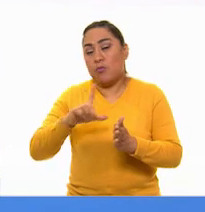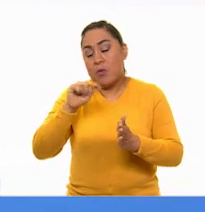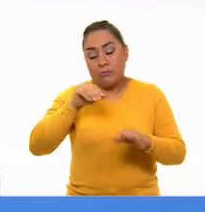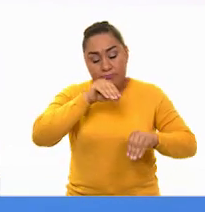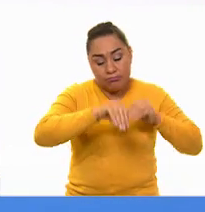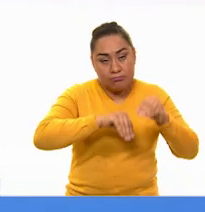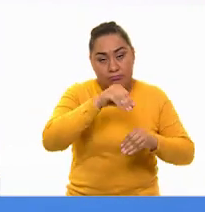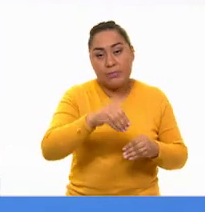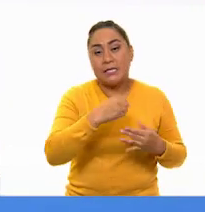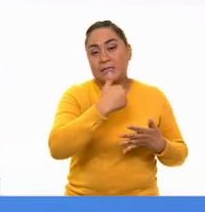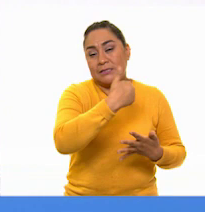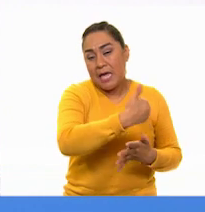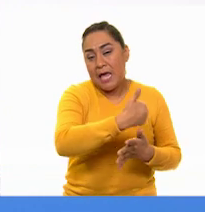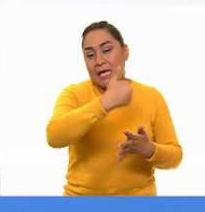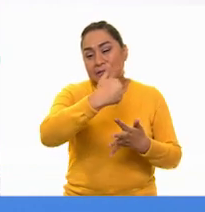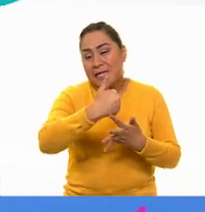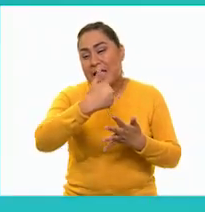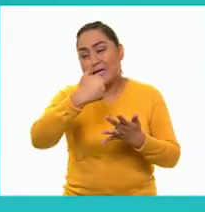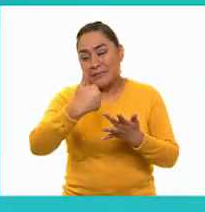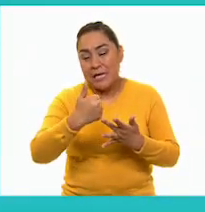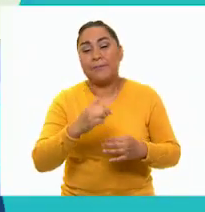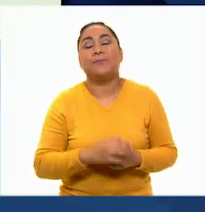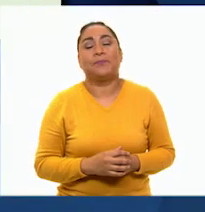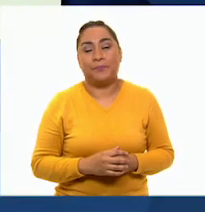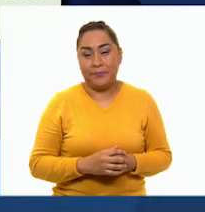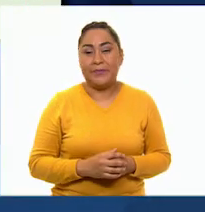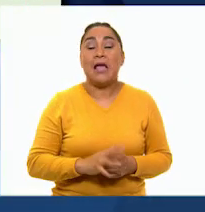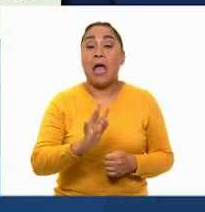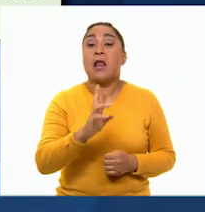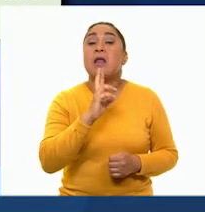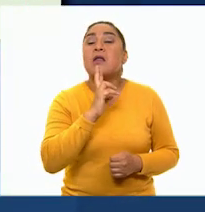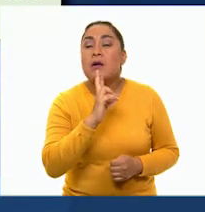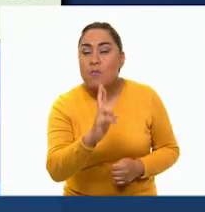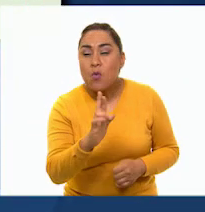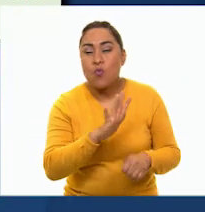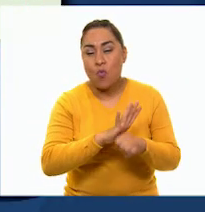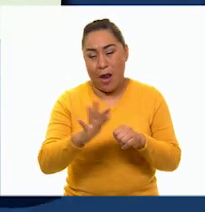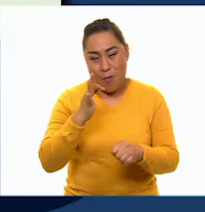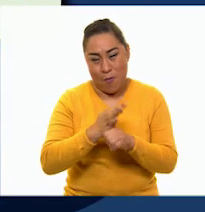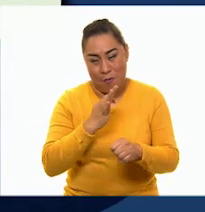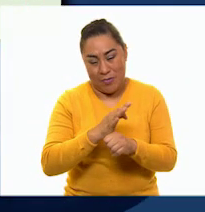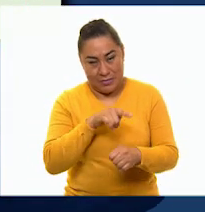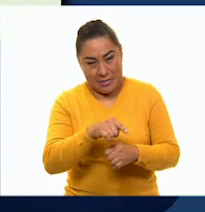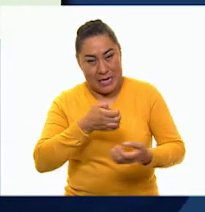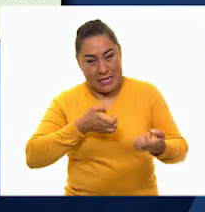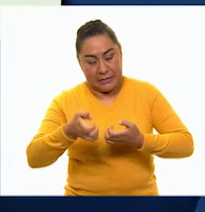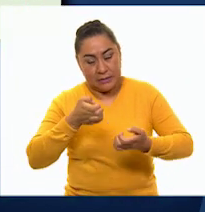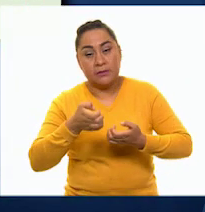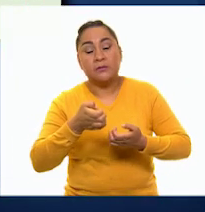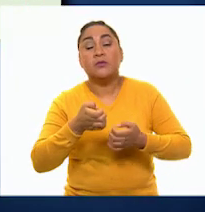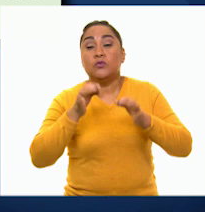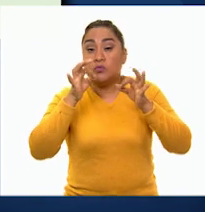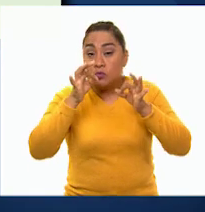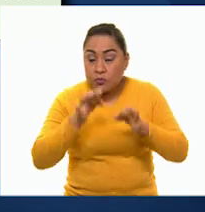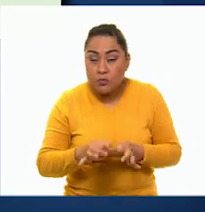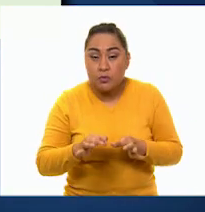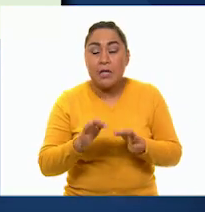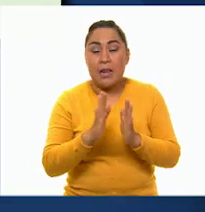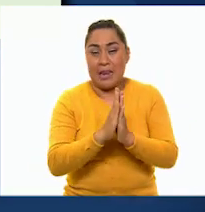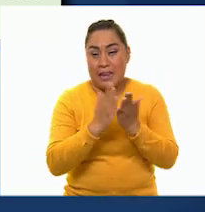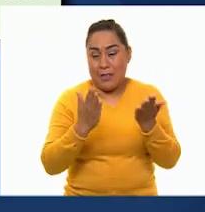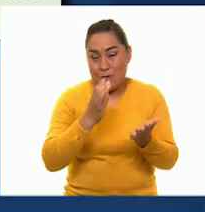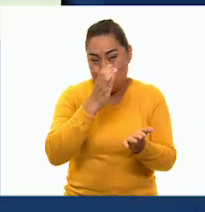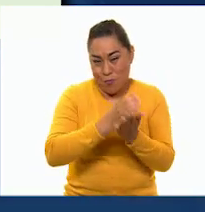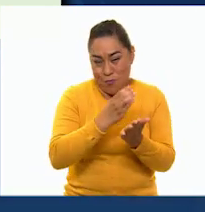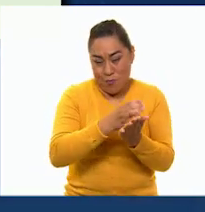6. Entonces, la respuesta al problema planteado en los desafíos es que la cantidad de libretas que